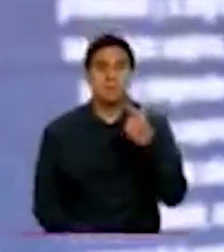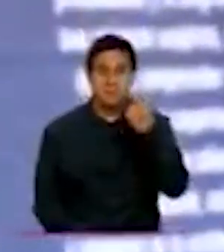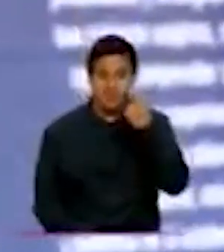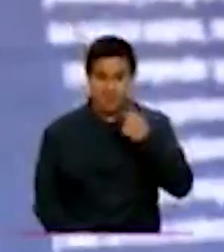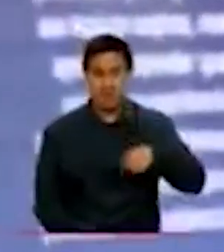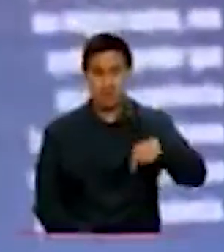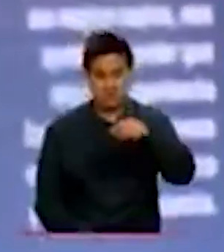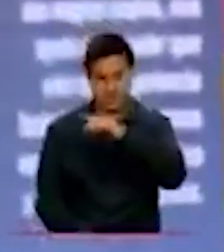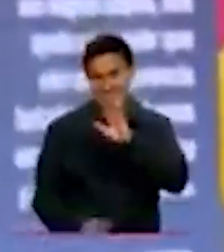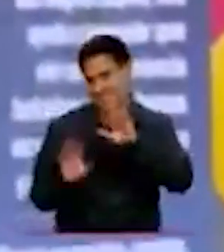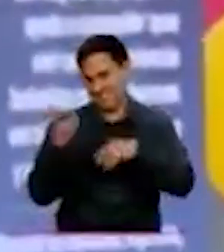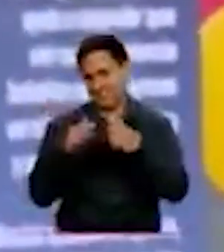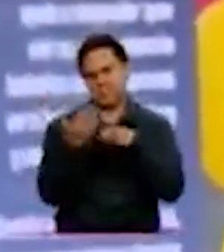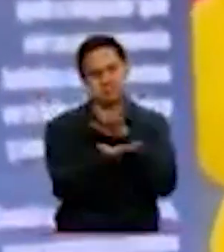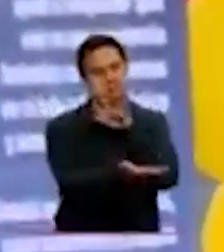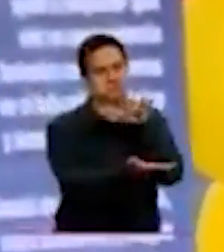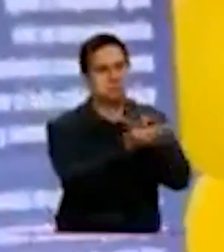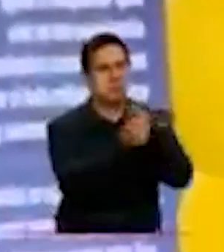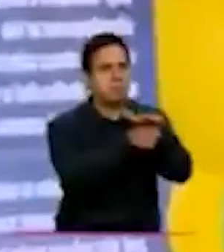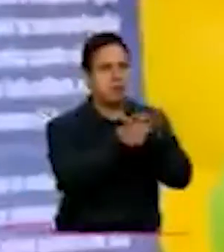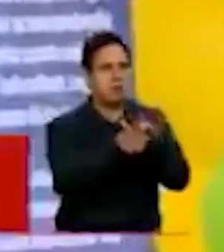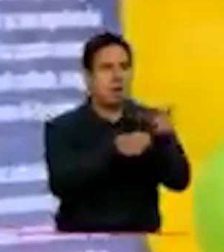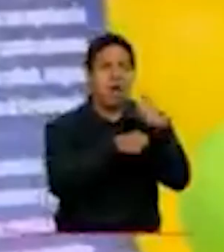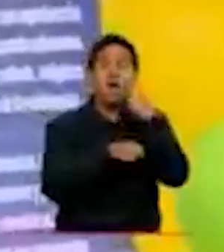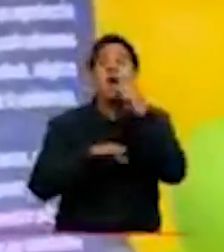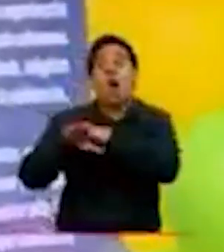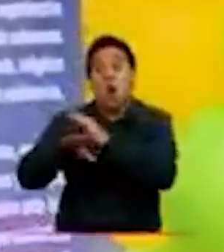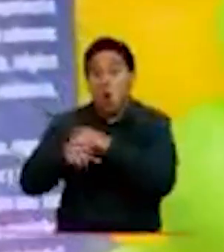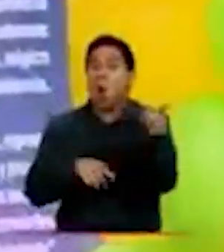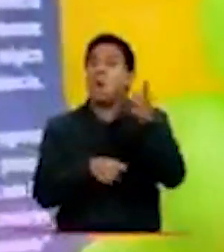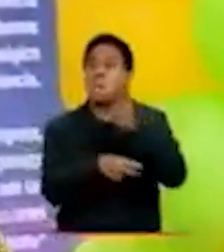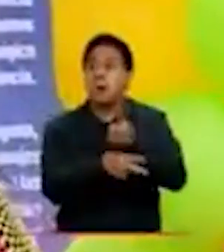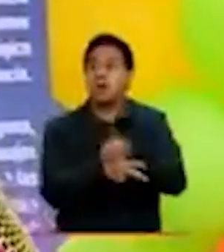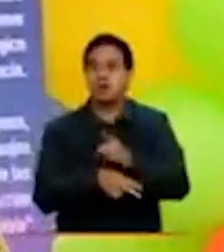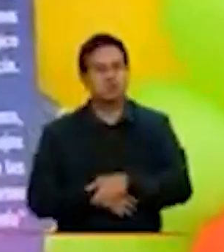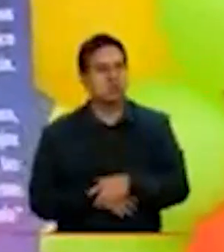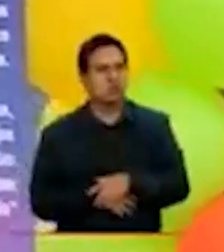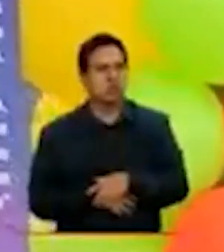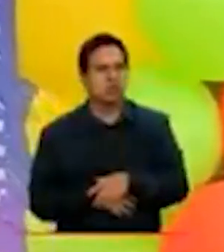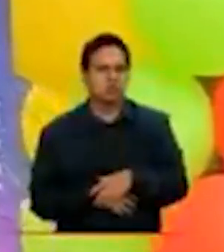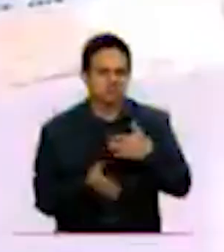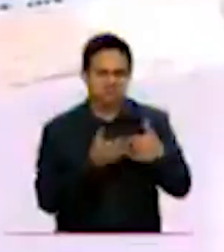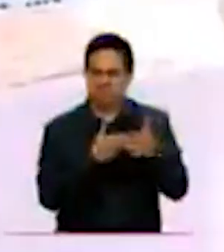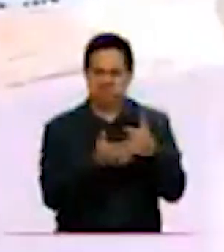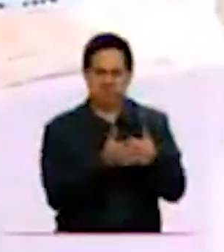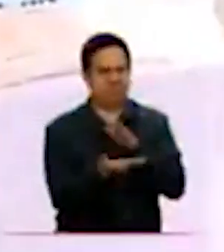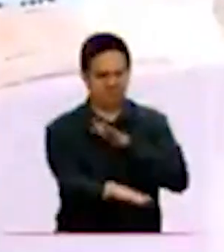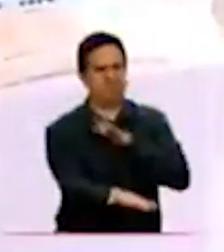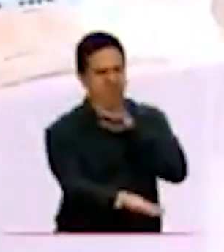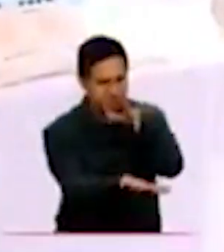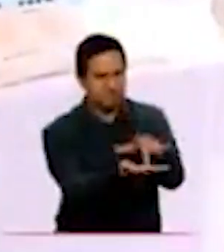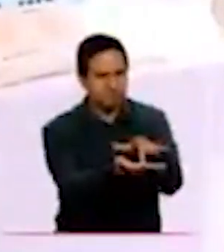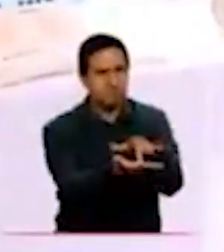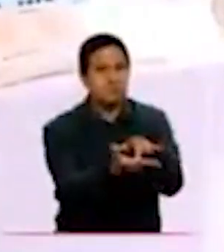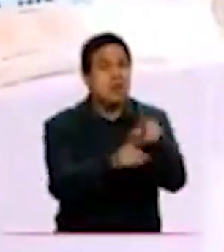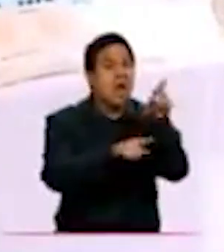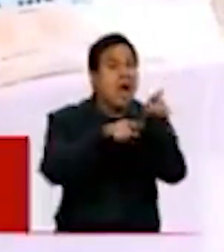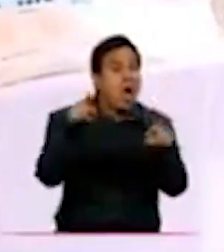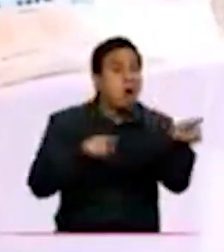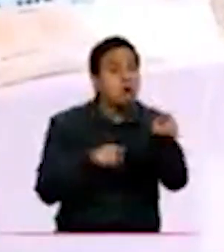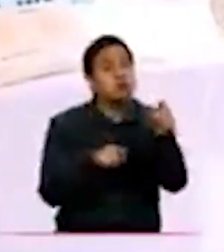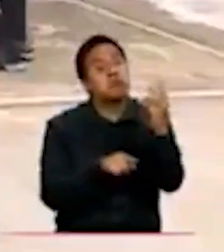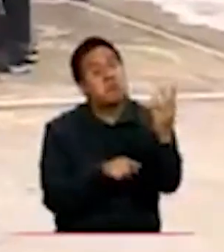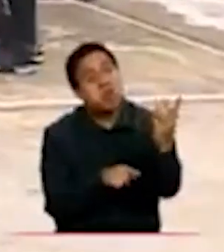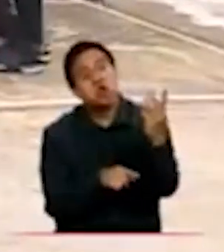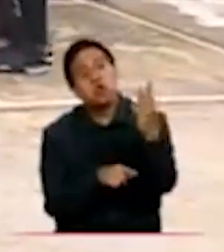a un barrio que nos dicen, ojo, para allá no baña, y nosotras damos un pie adelante y logramos sacar de allá